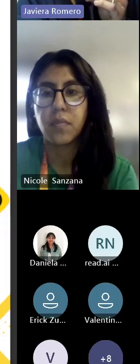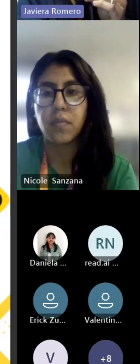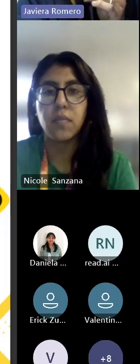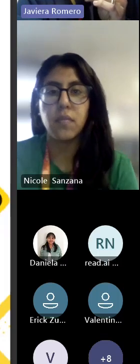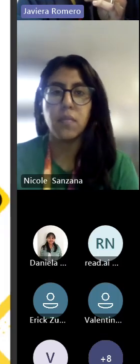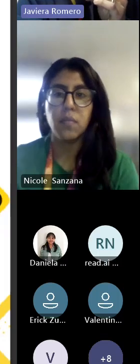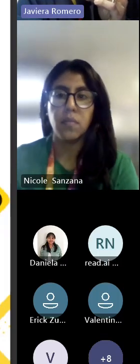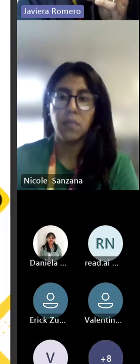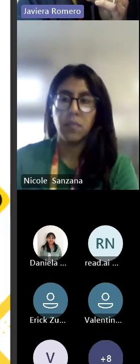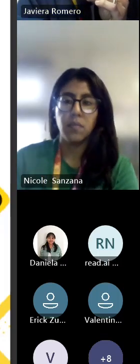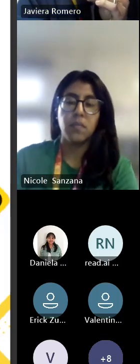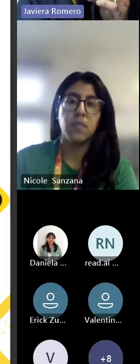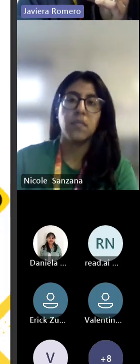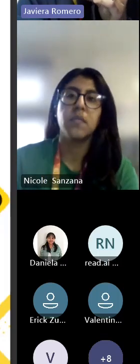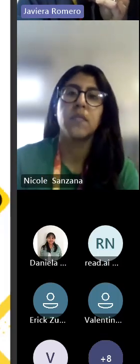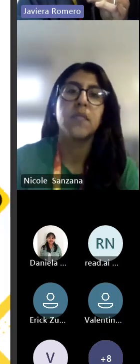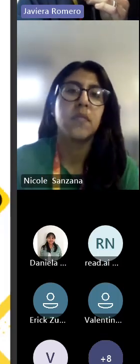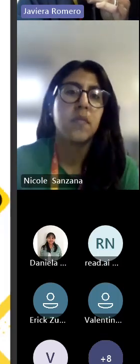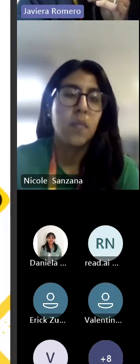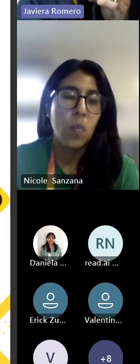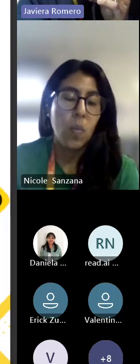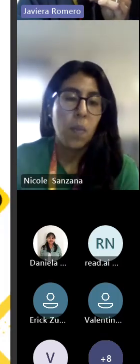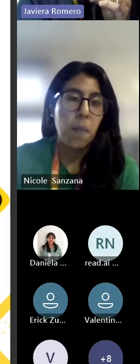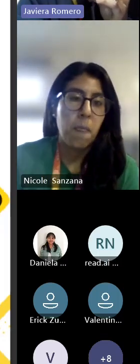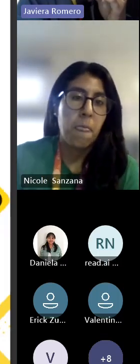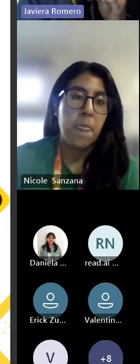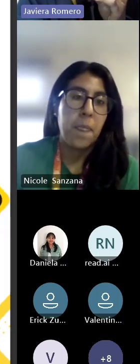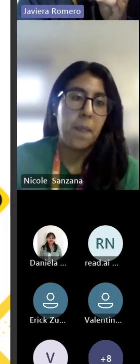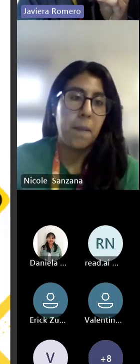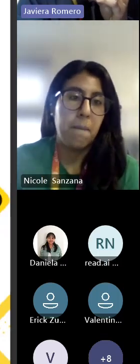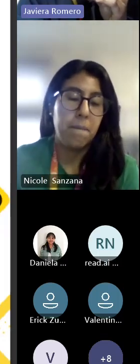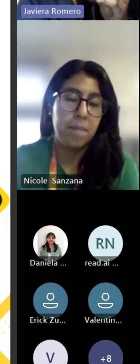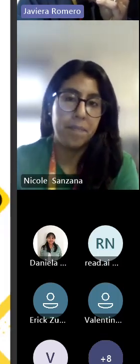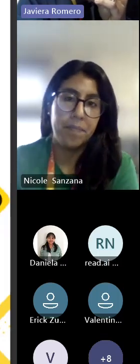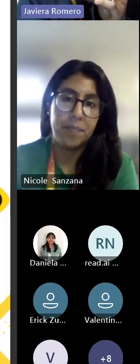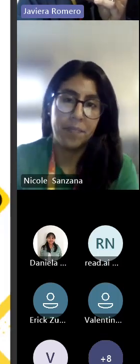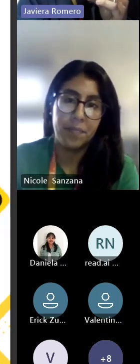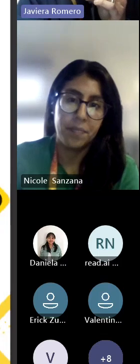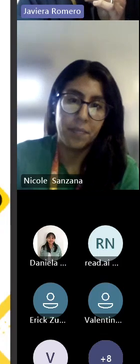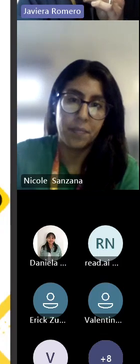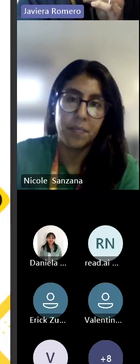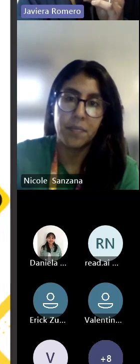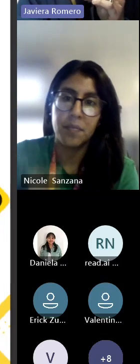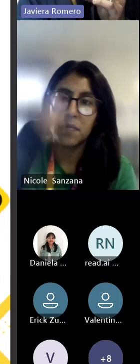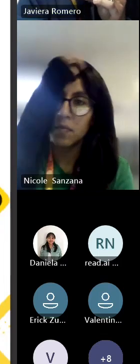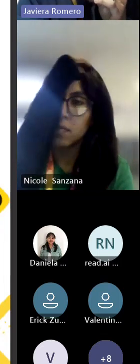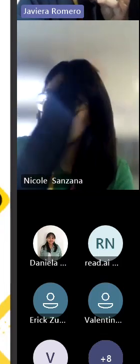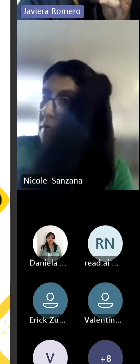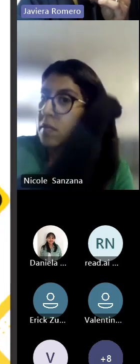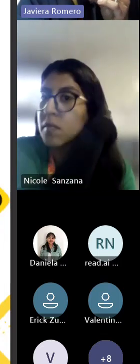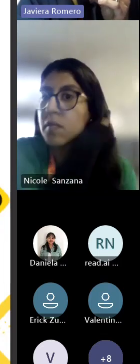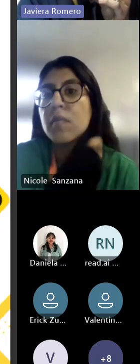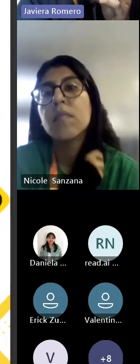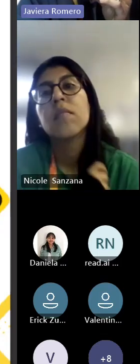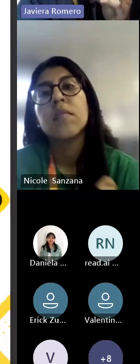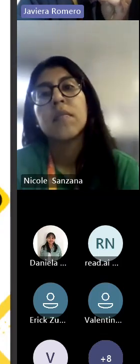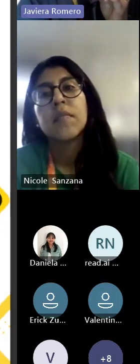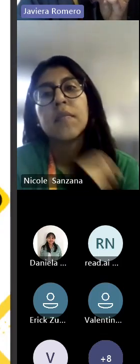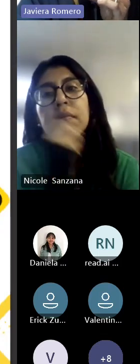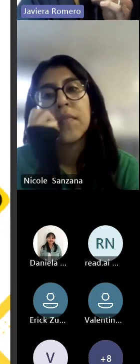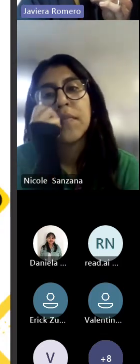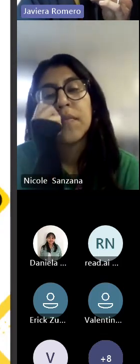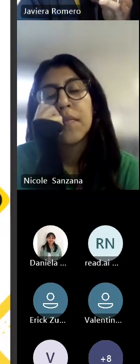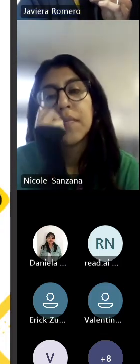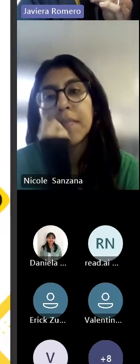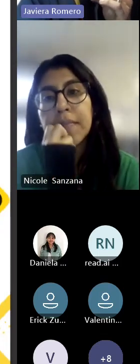rendimiento académico, de su motivación, ¿cierto?, de sus habilidades para interactuar con los demás, también es una señal de